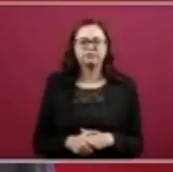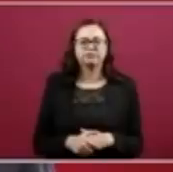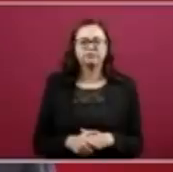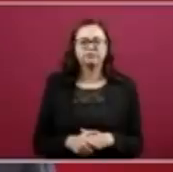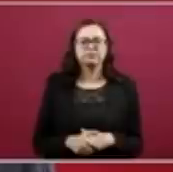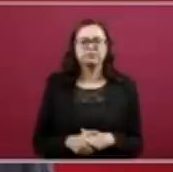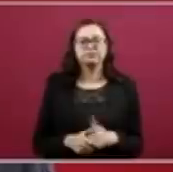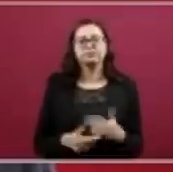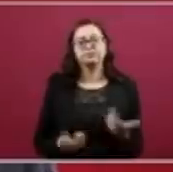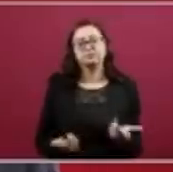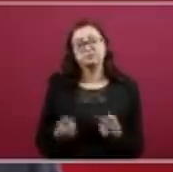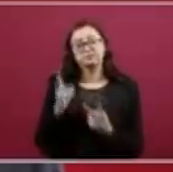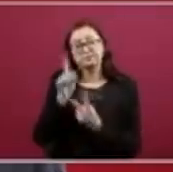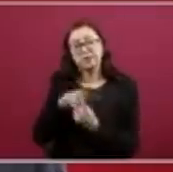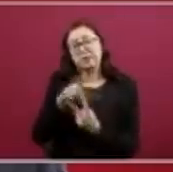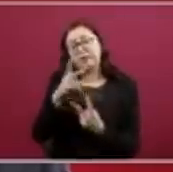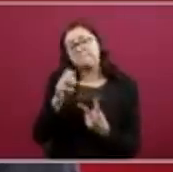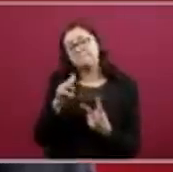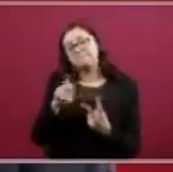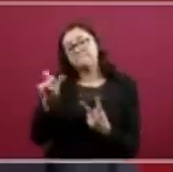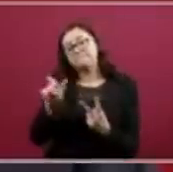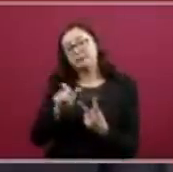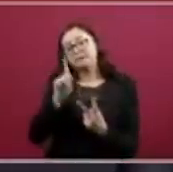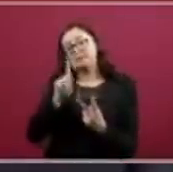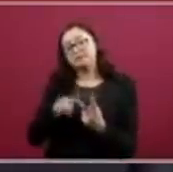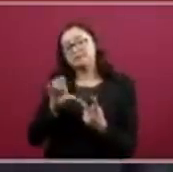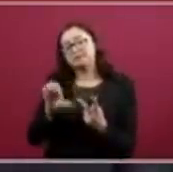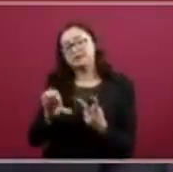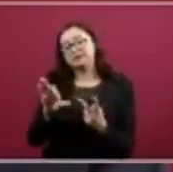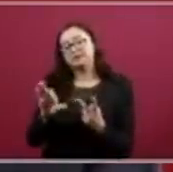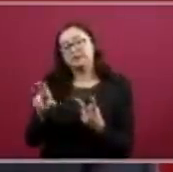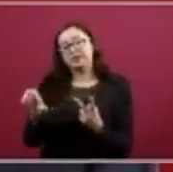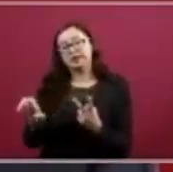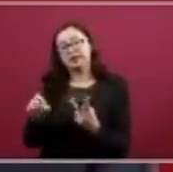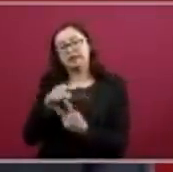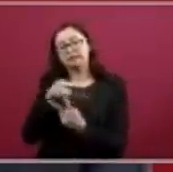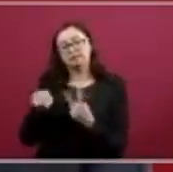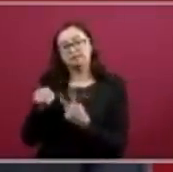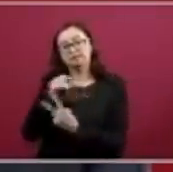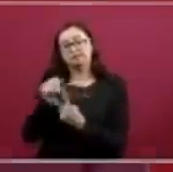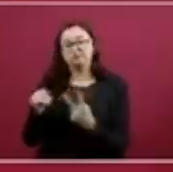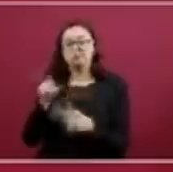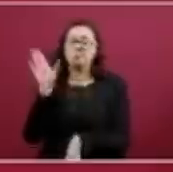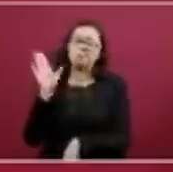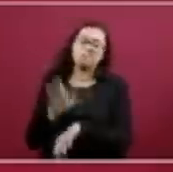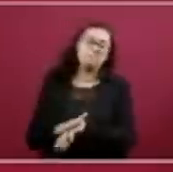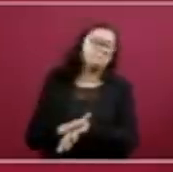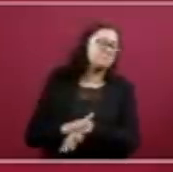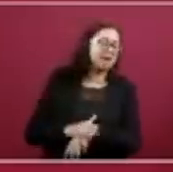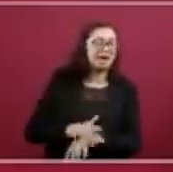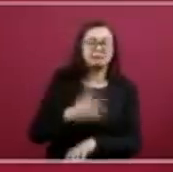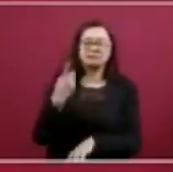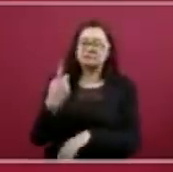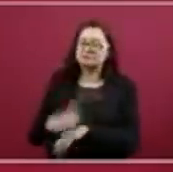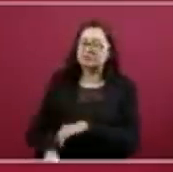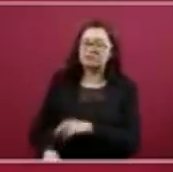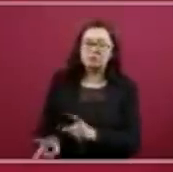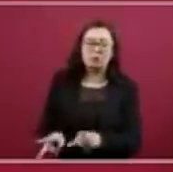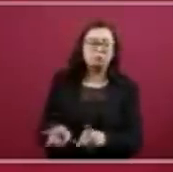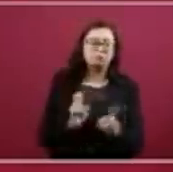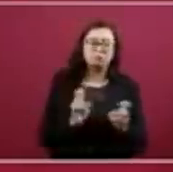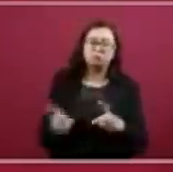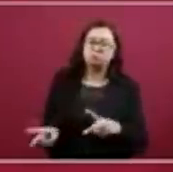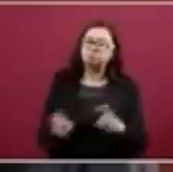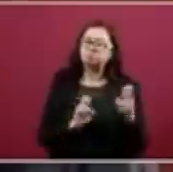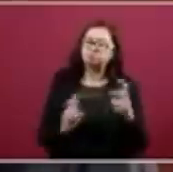tanto Pemex como la Comisión Federal de Electricidad fueron las empresas más saqueadas, no solo